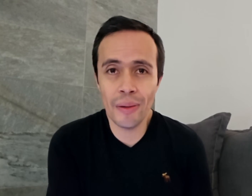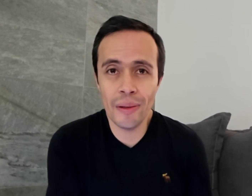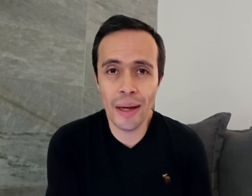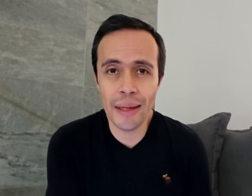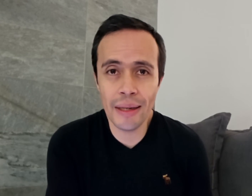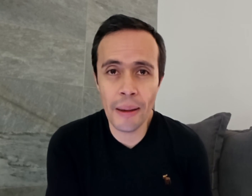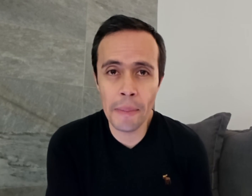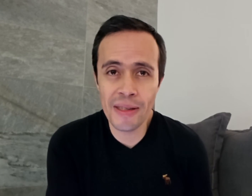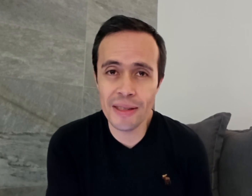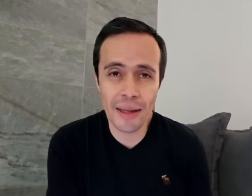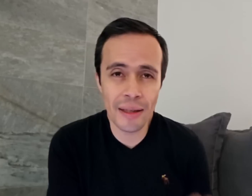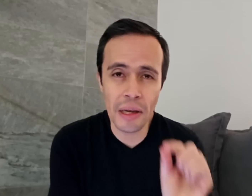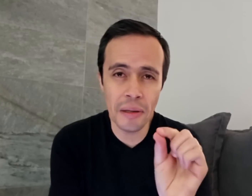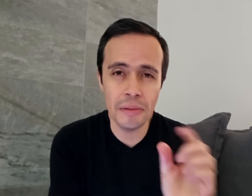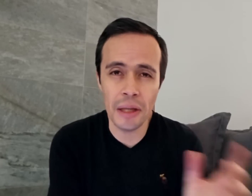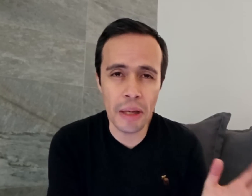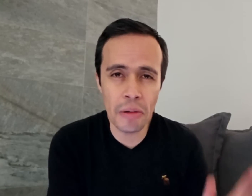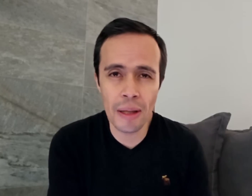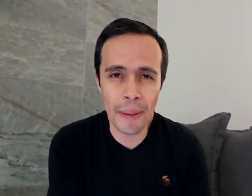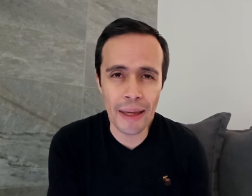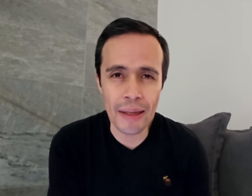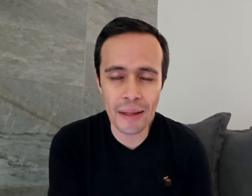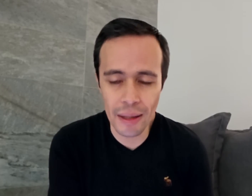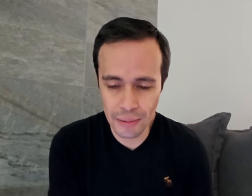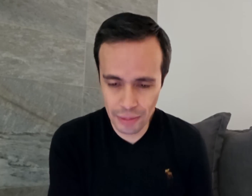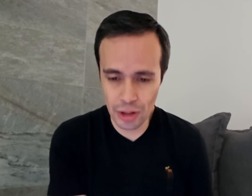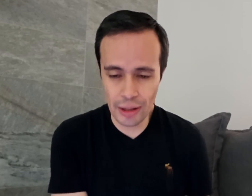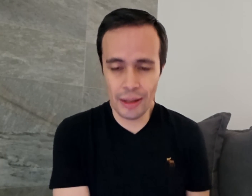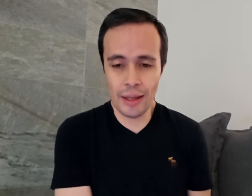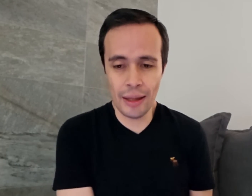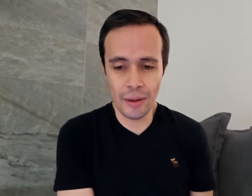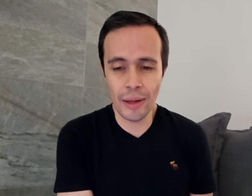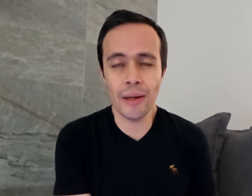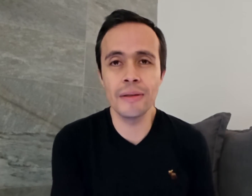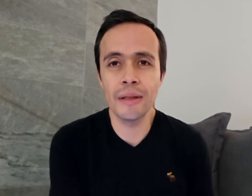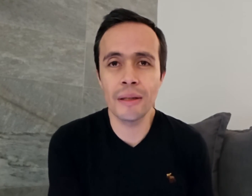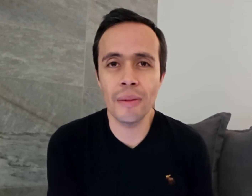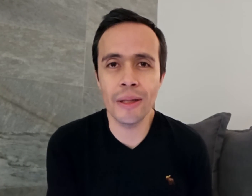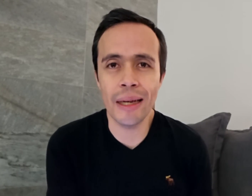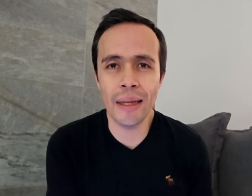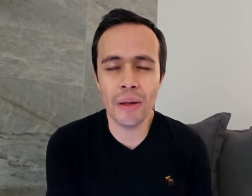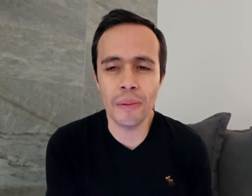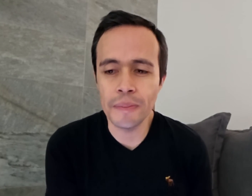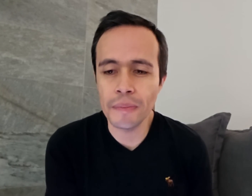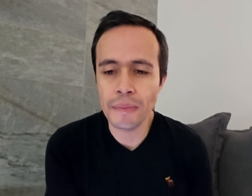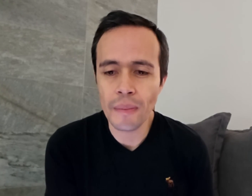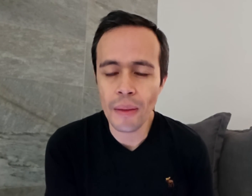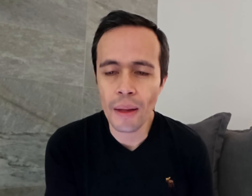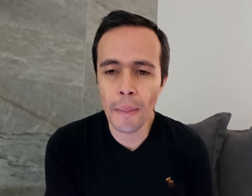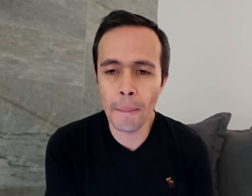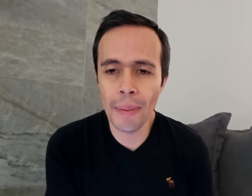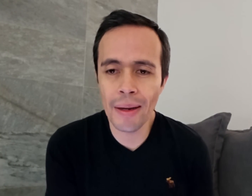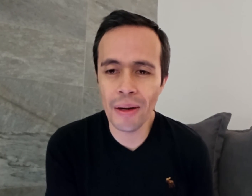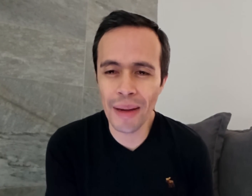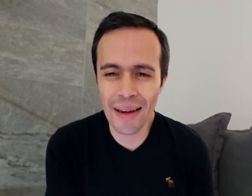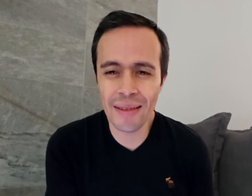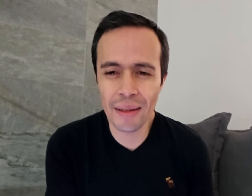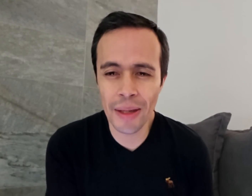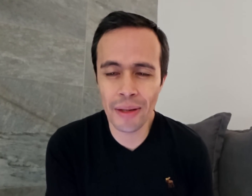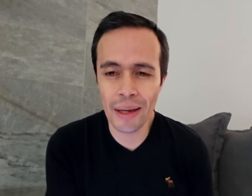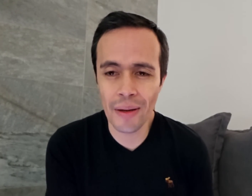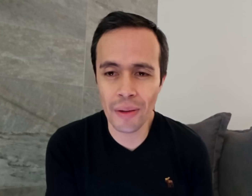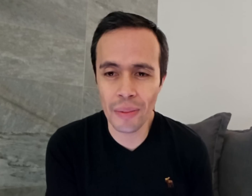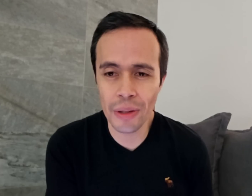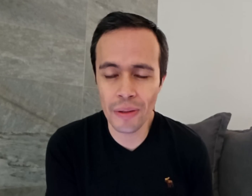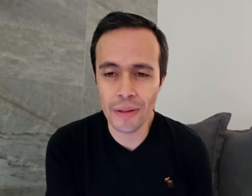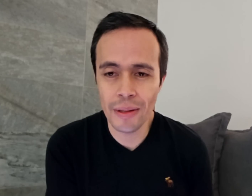de Alito allí en Campeche se queda diminuta, pequeñita, chiquitita, ¿no? Como es Alito. Pero imagínense el